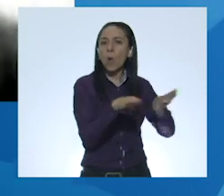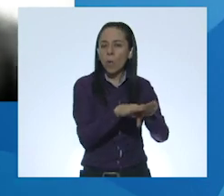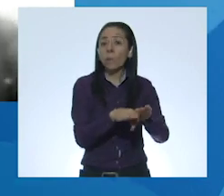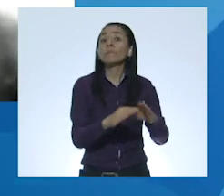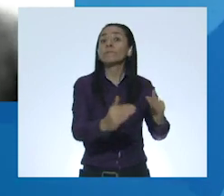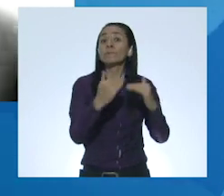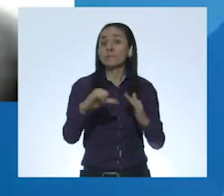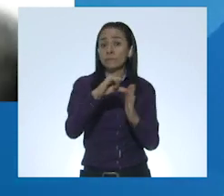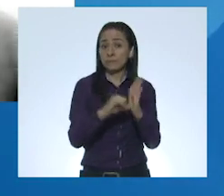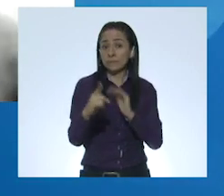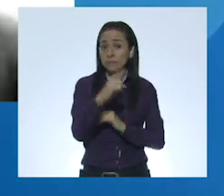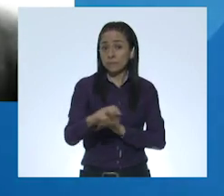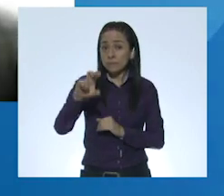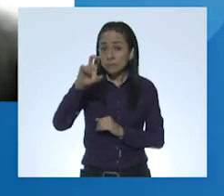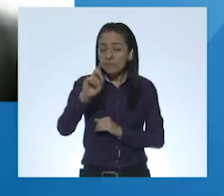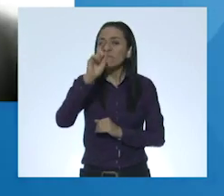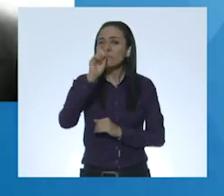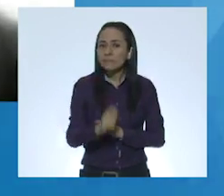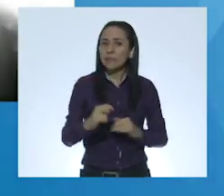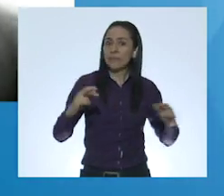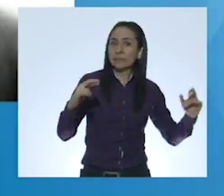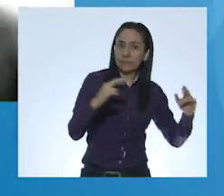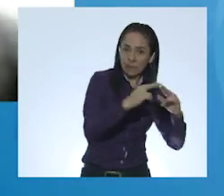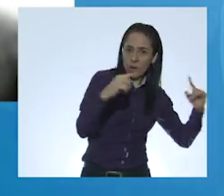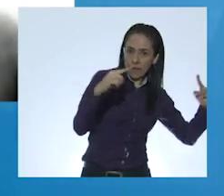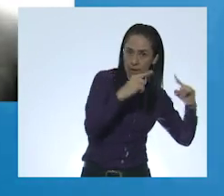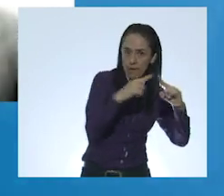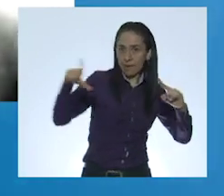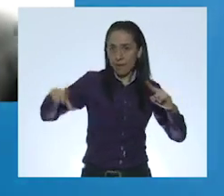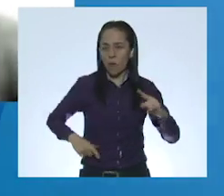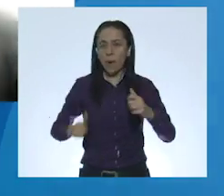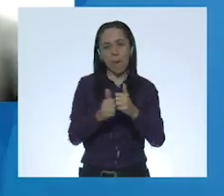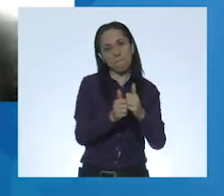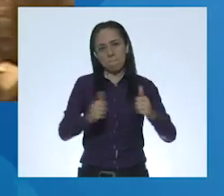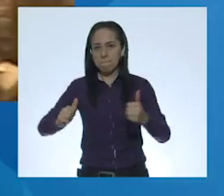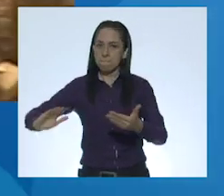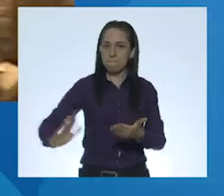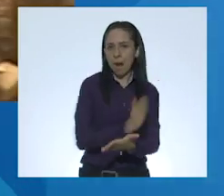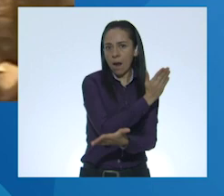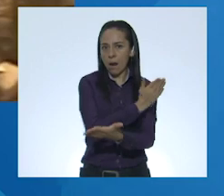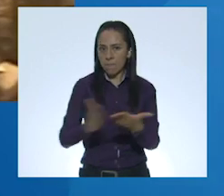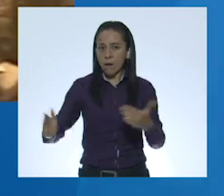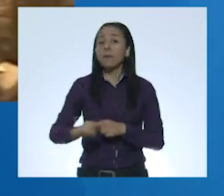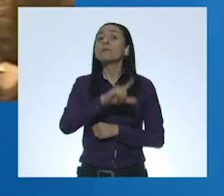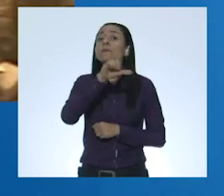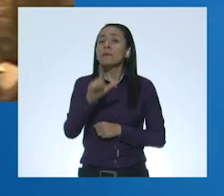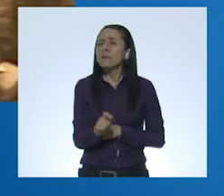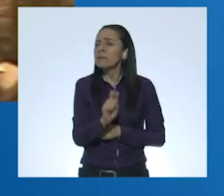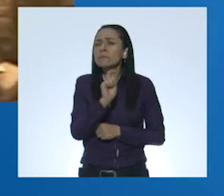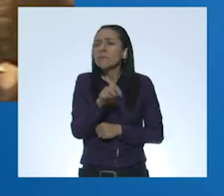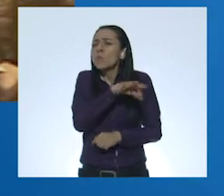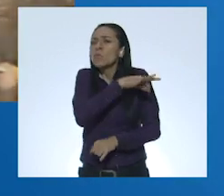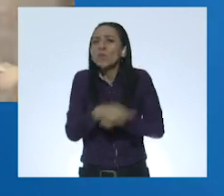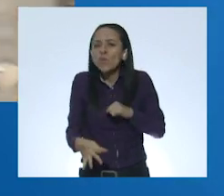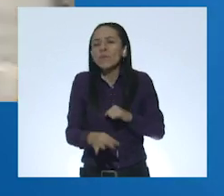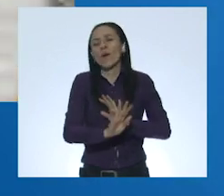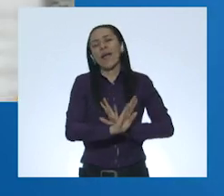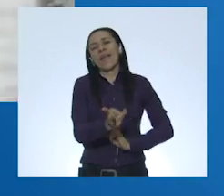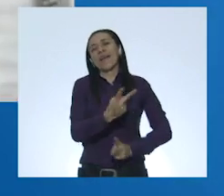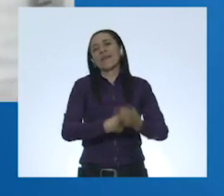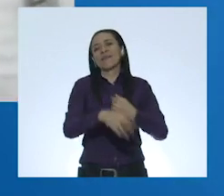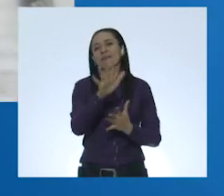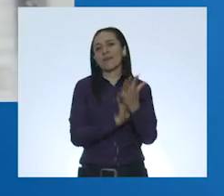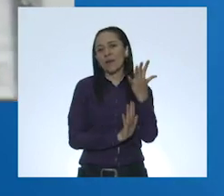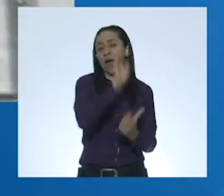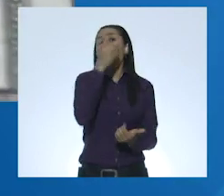la separación entre la Iglesia y el Estado. El resultado fue la Constitución que actualmente nos rige y que fue